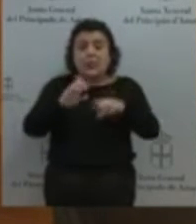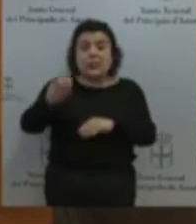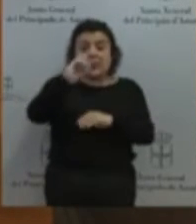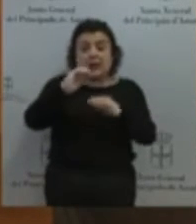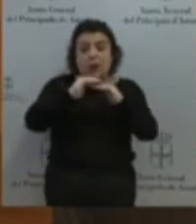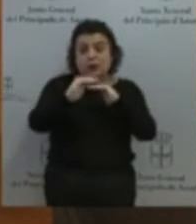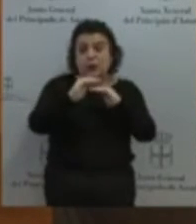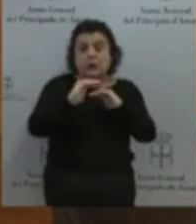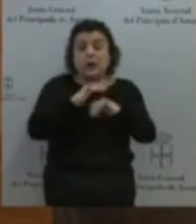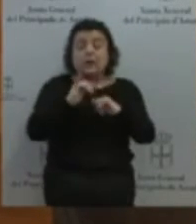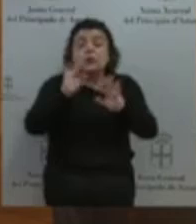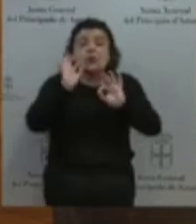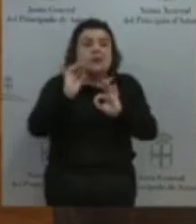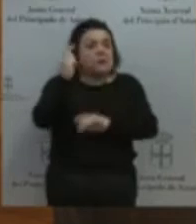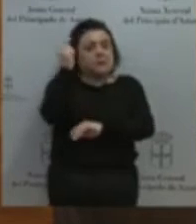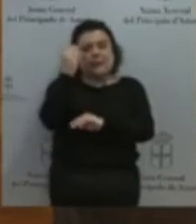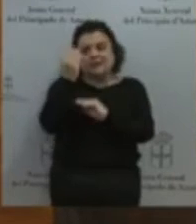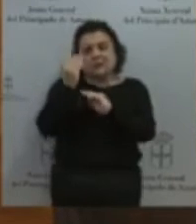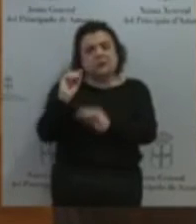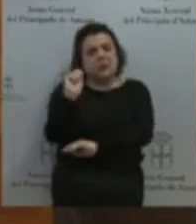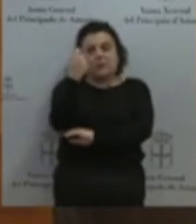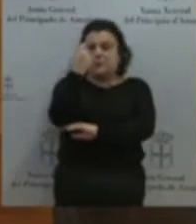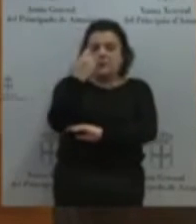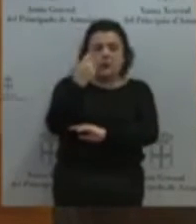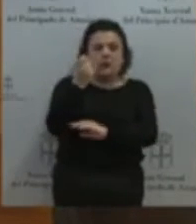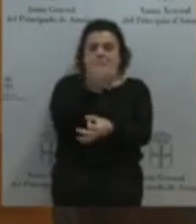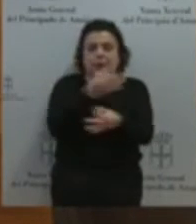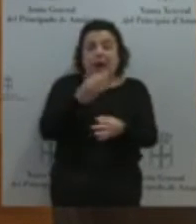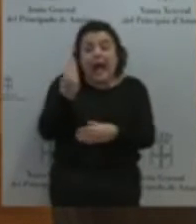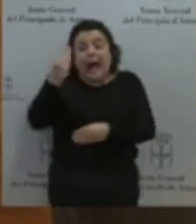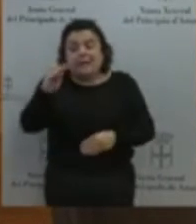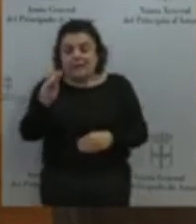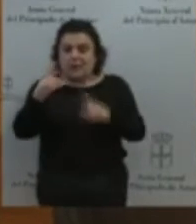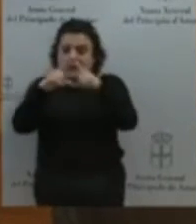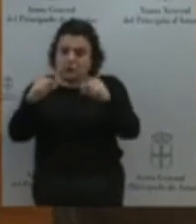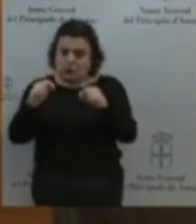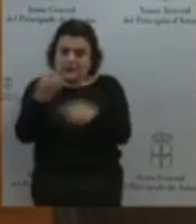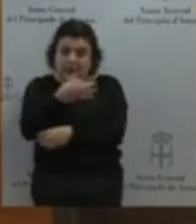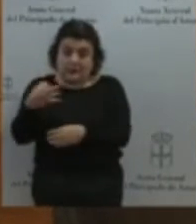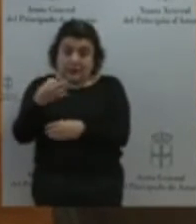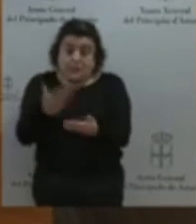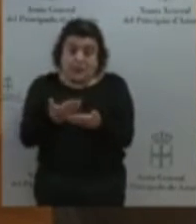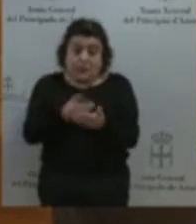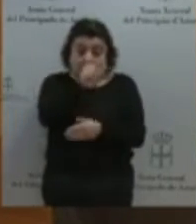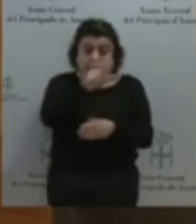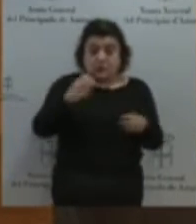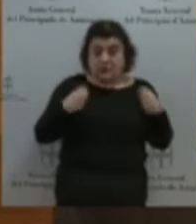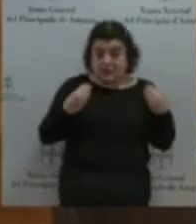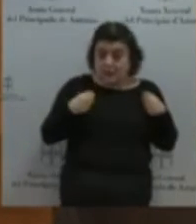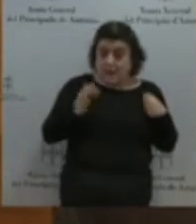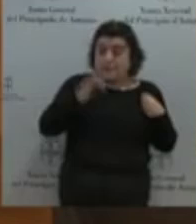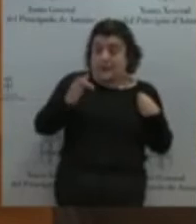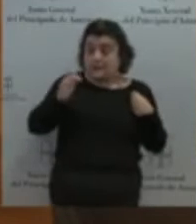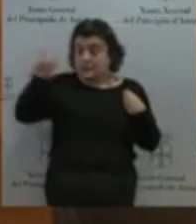a la excelencia que Asturias propone a los que vivimos en ella y a los que vienen de fuera, introducir a nuestra región en ese carril y